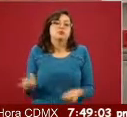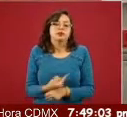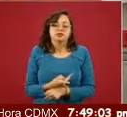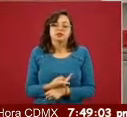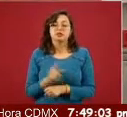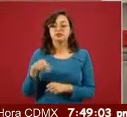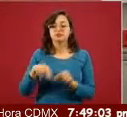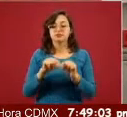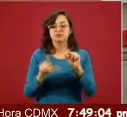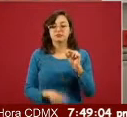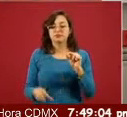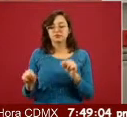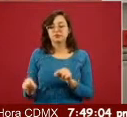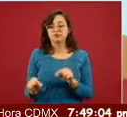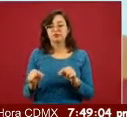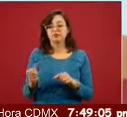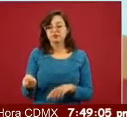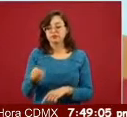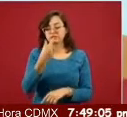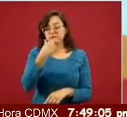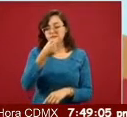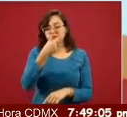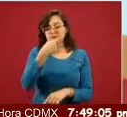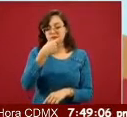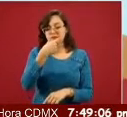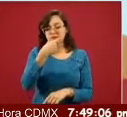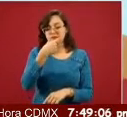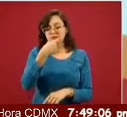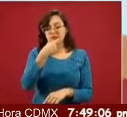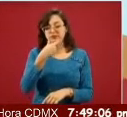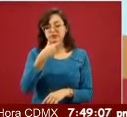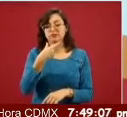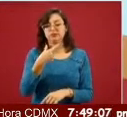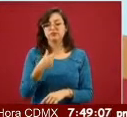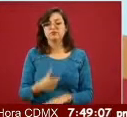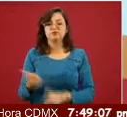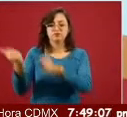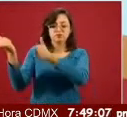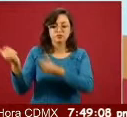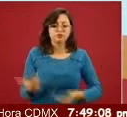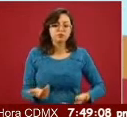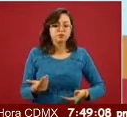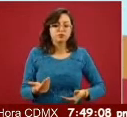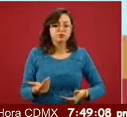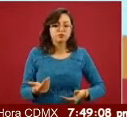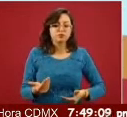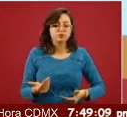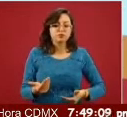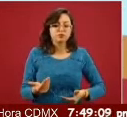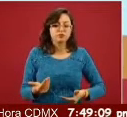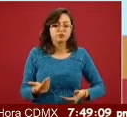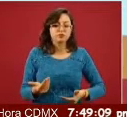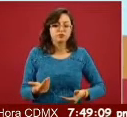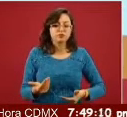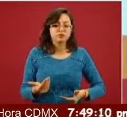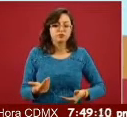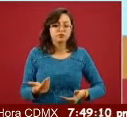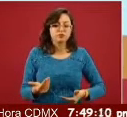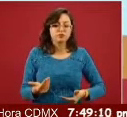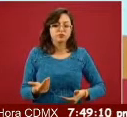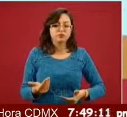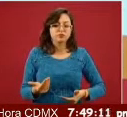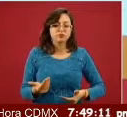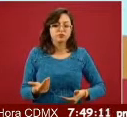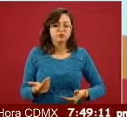En México el medicamento se estaba importando, pero en una condición especial